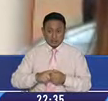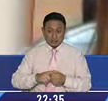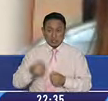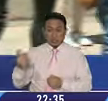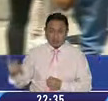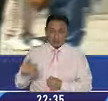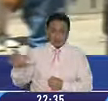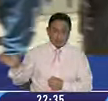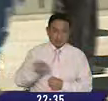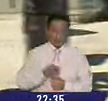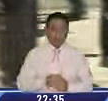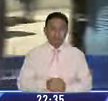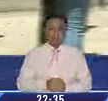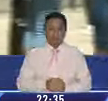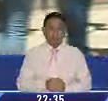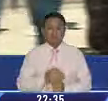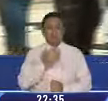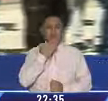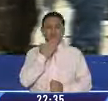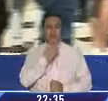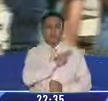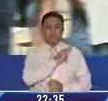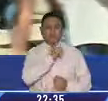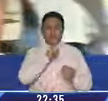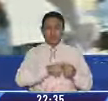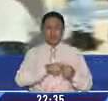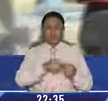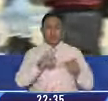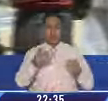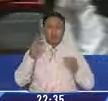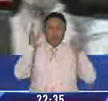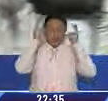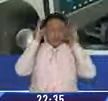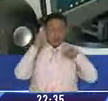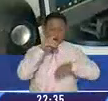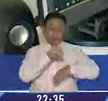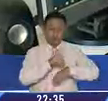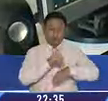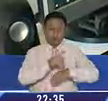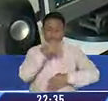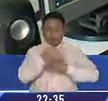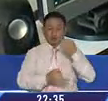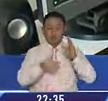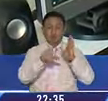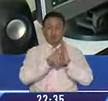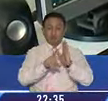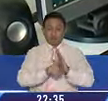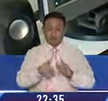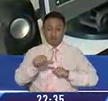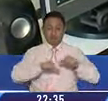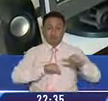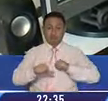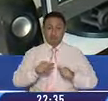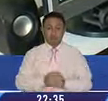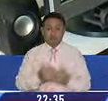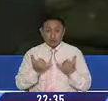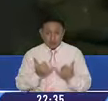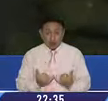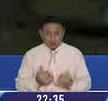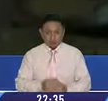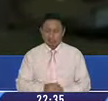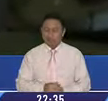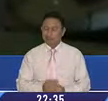educación superior. Acceder a un cupo en carreras como medicina, jurisprudencia o administración se ha vuelto una misión